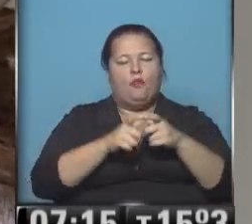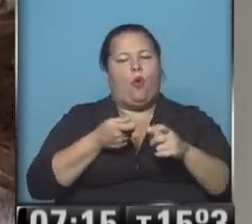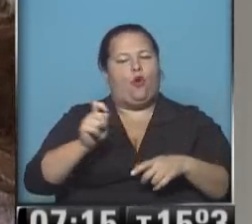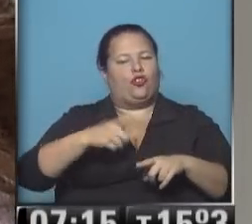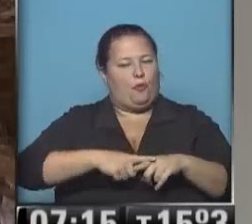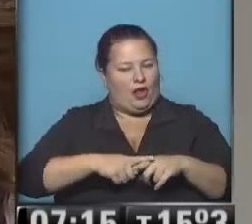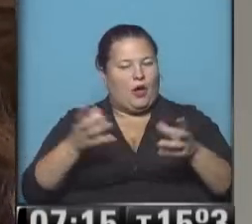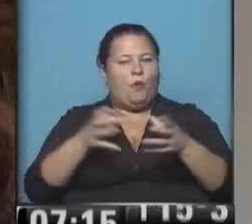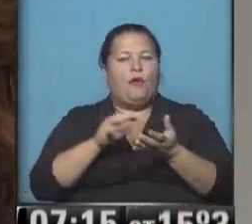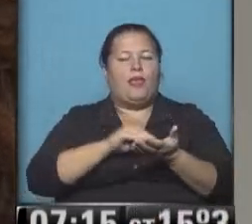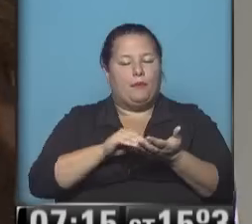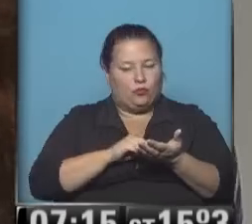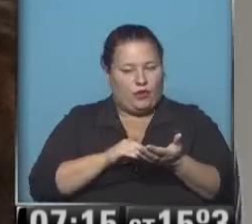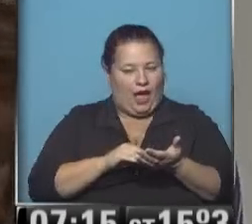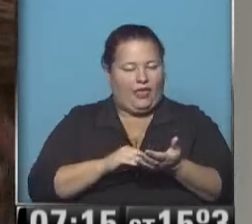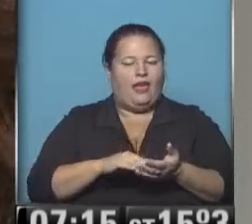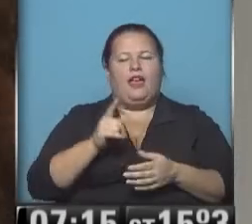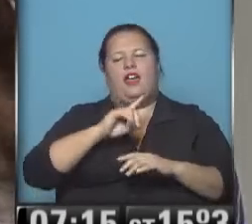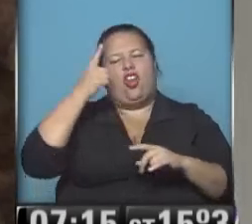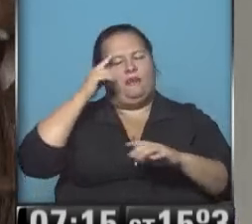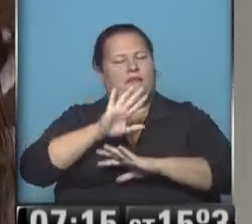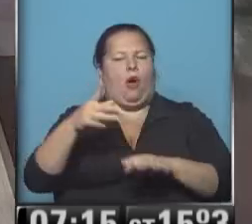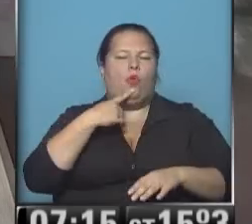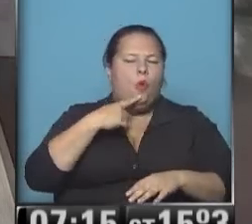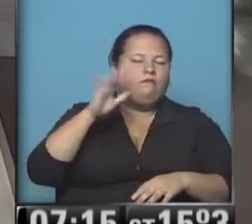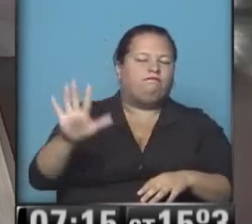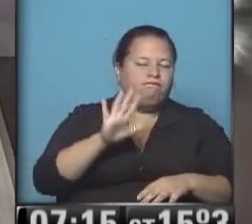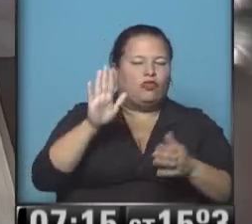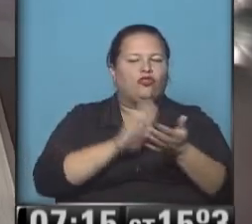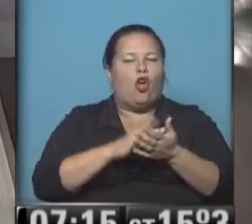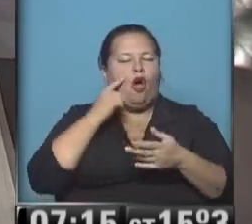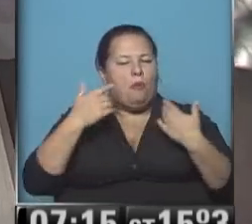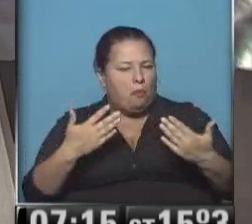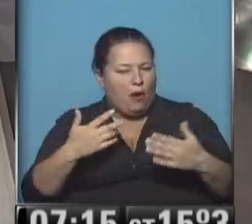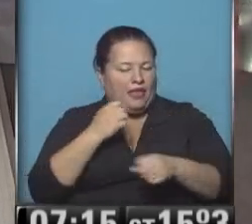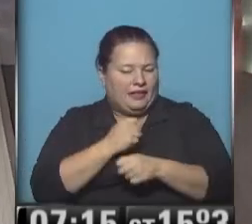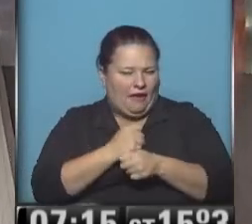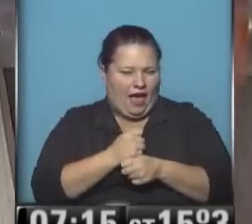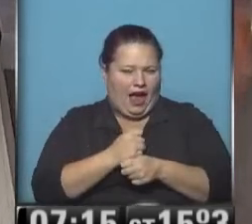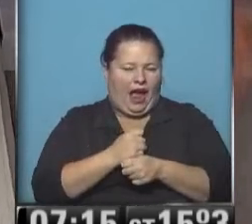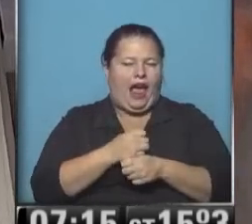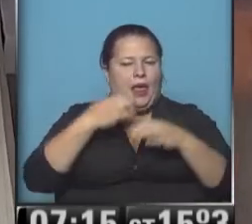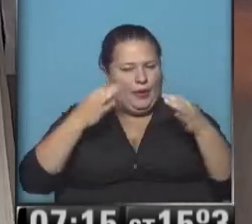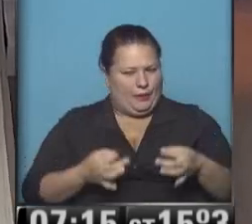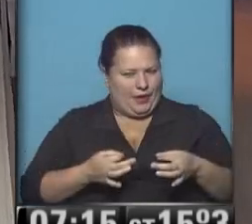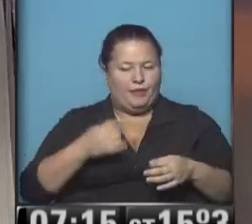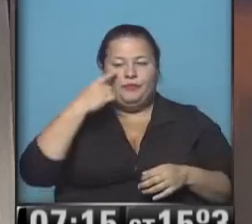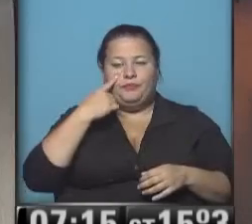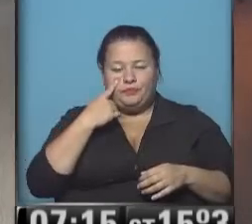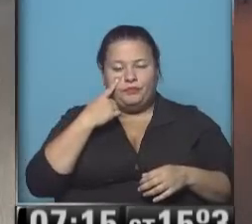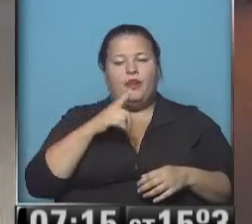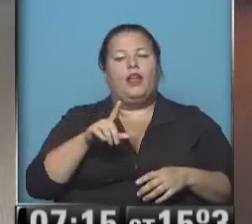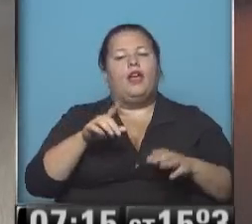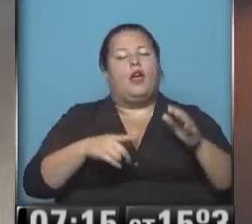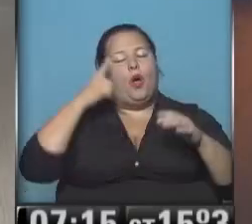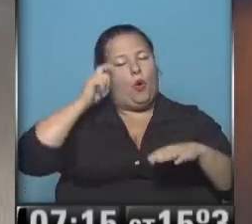Juicio Político de la Cámara de Diputados y que destierre cualquier duda o sospecha sobre las capacidades y si puede trabajar de manera correcta. Atentos en la Corte, porque